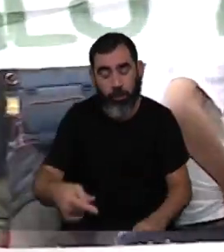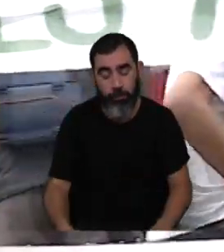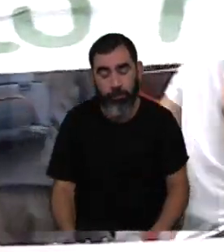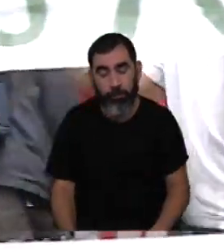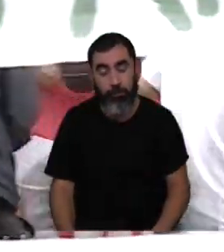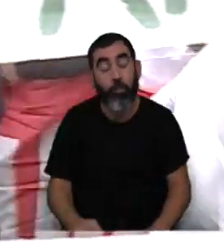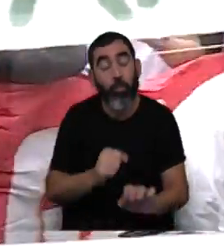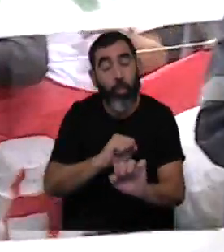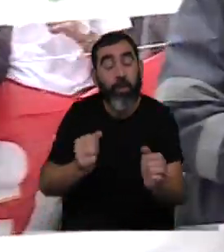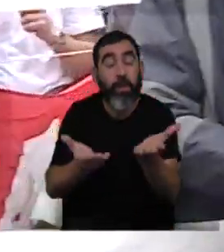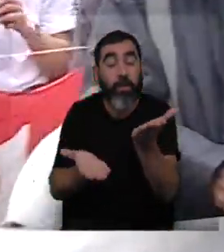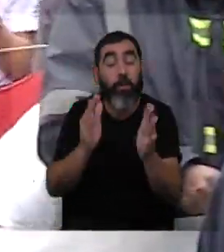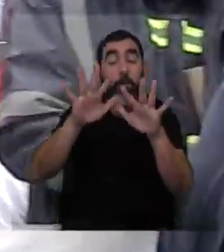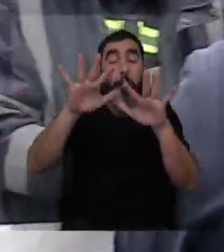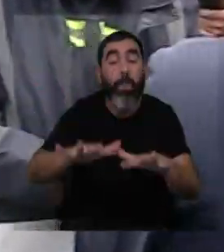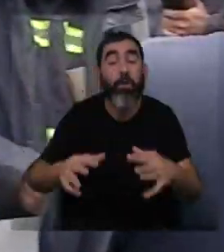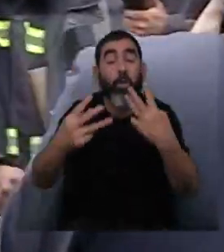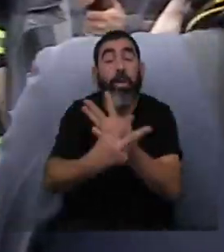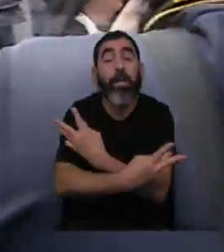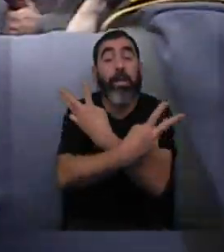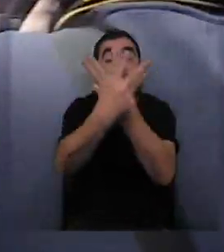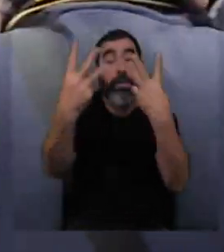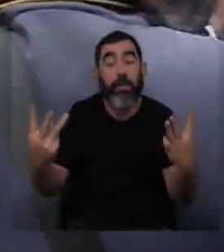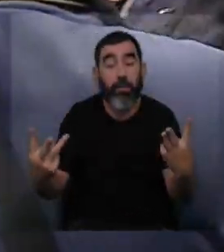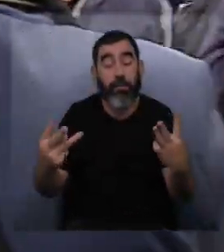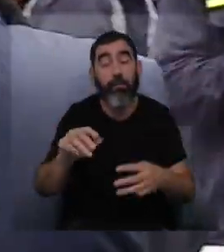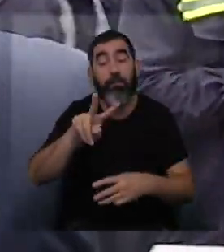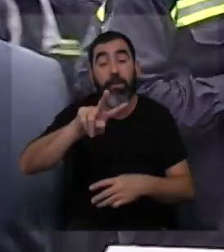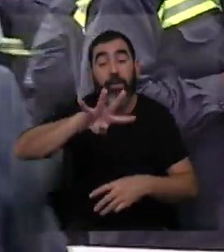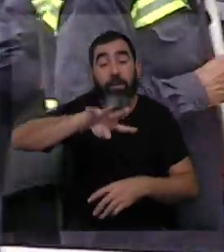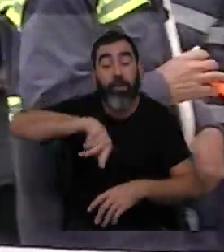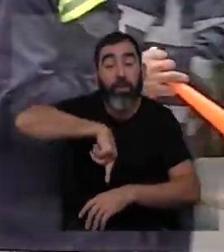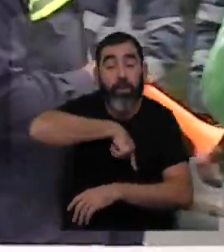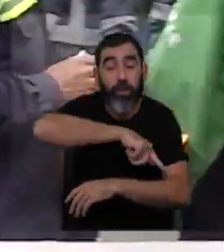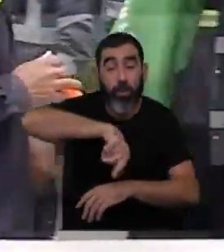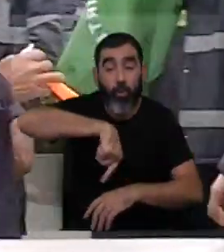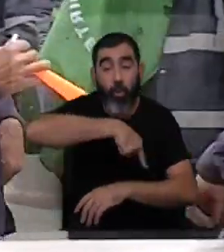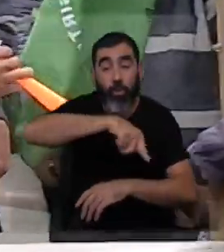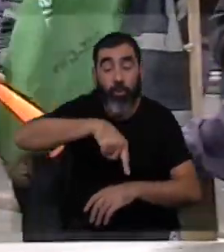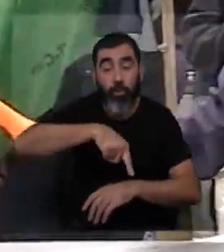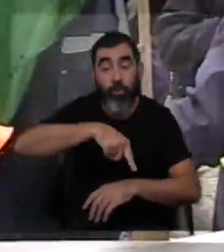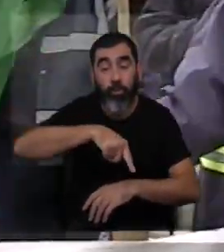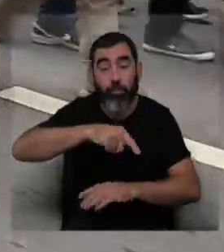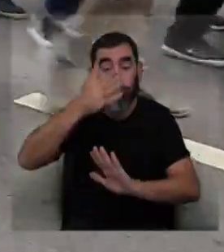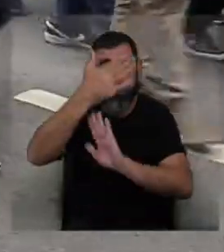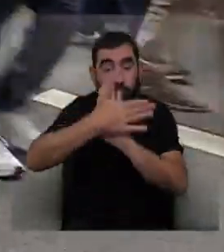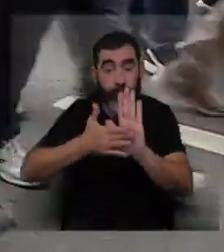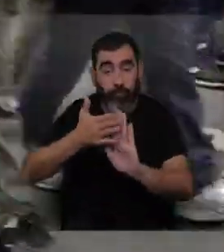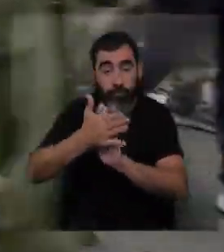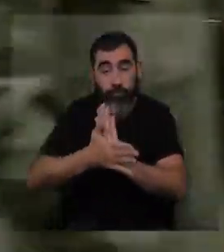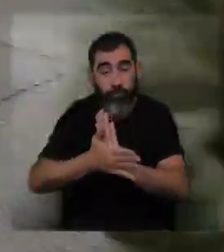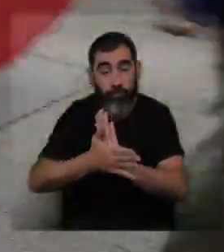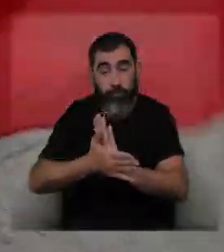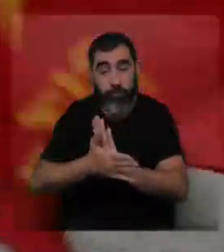pueda estar evaluando un paro general de 24 horas en torno de todo el territorio nacional por